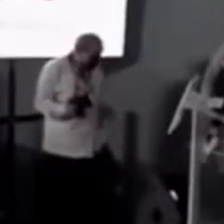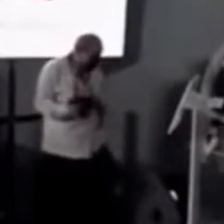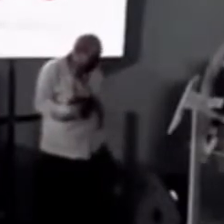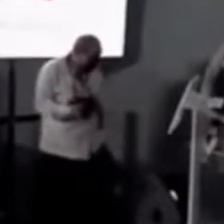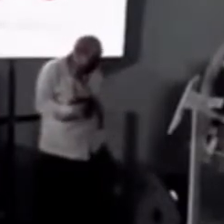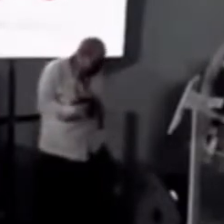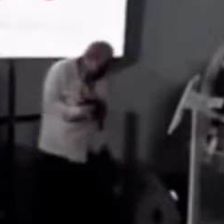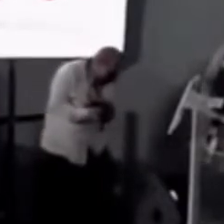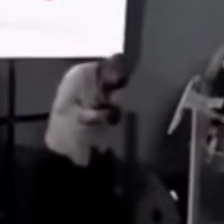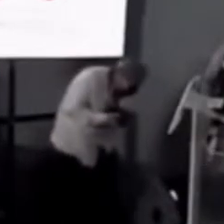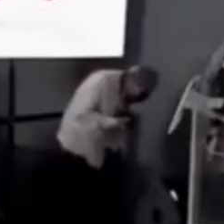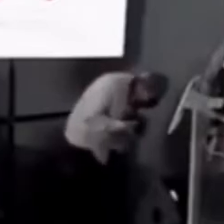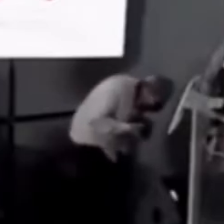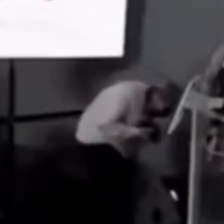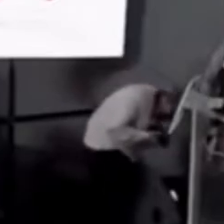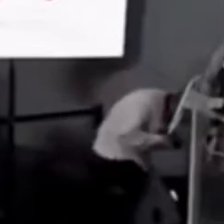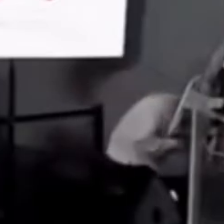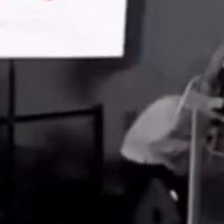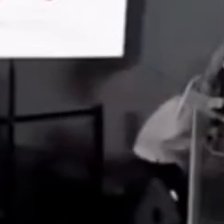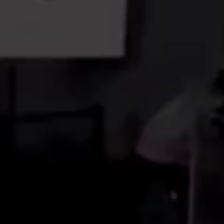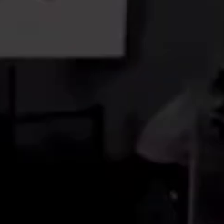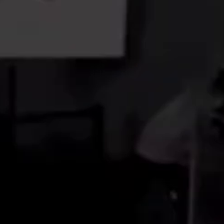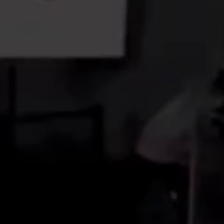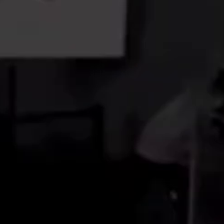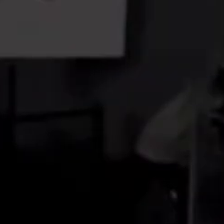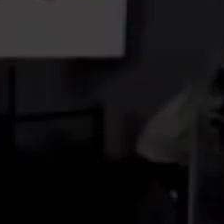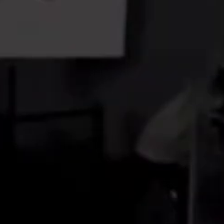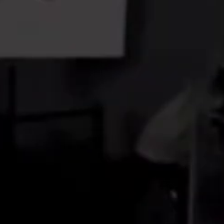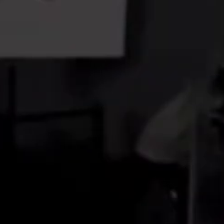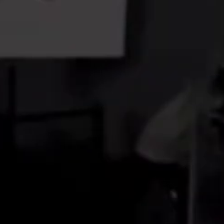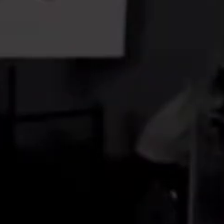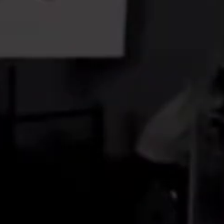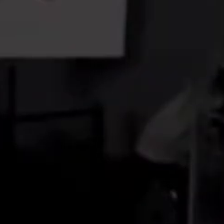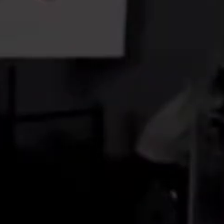a favor de cambiar un uso del suelo.